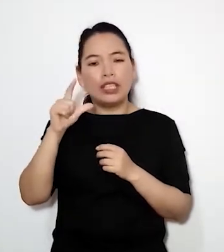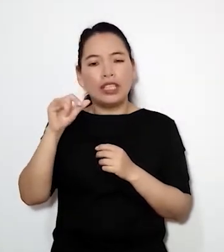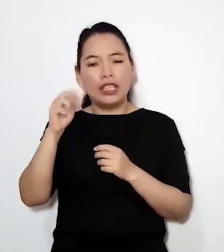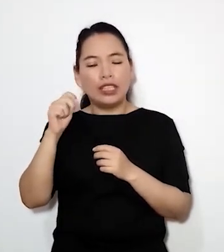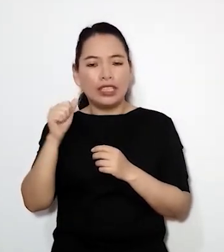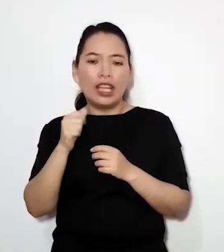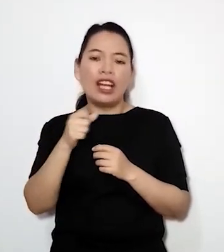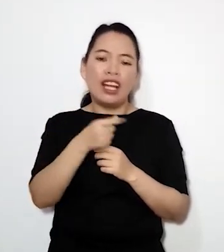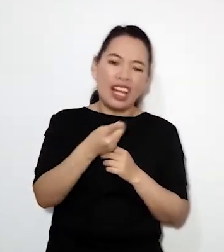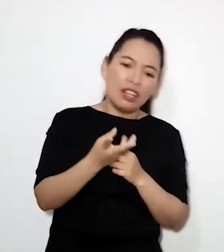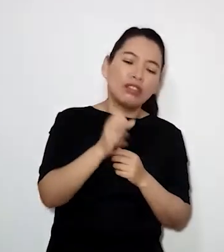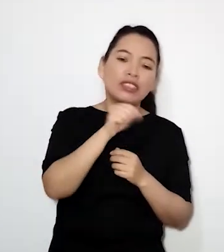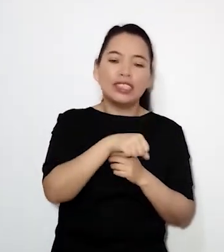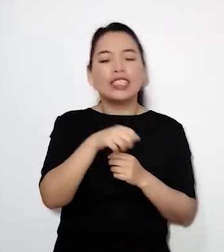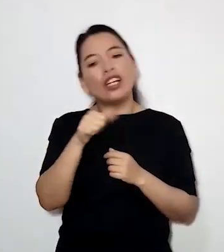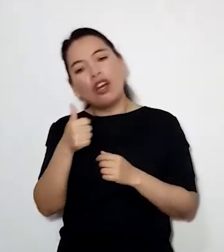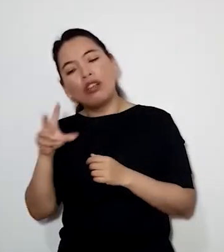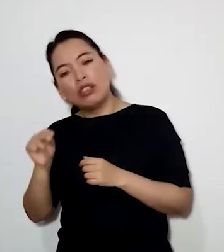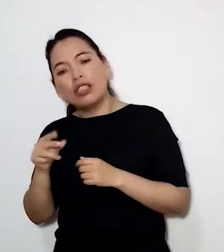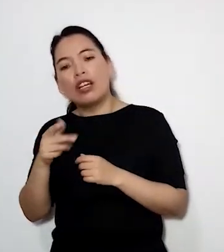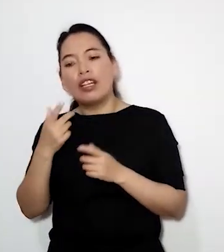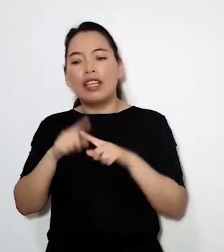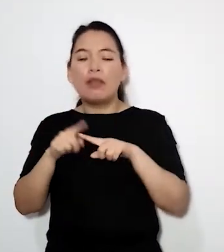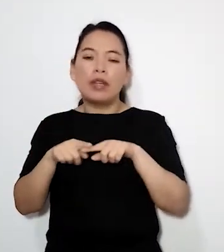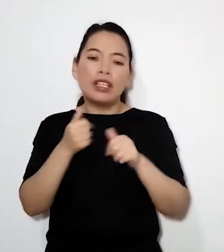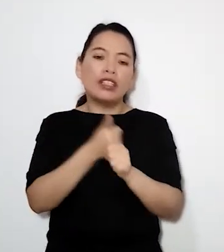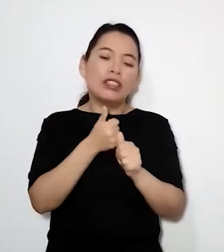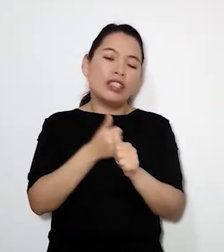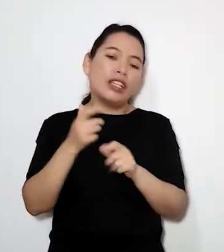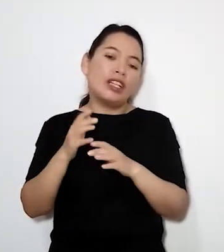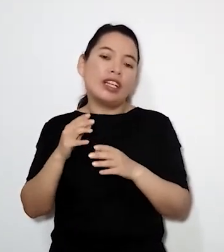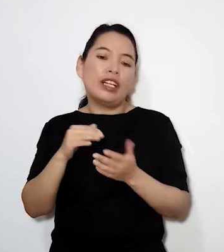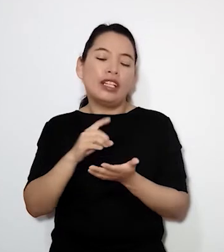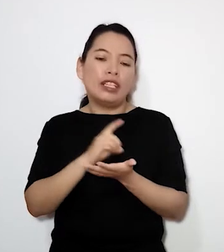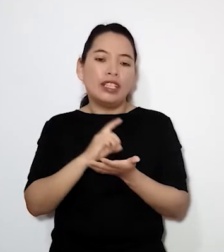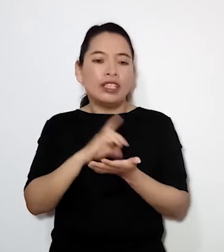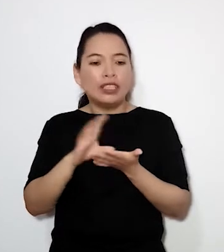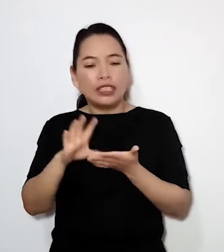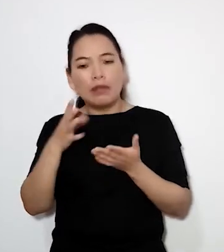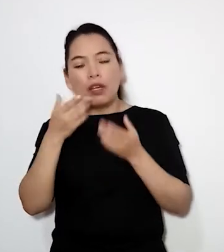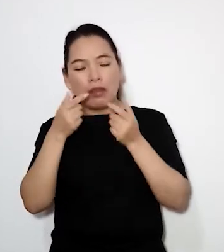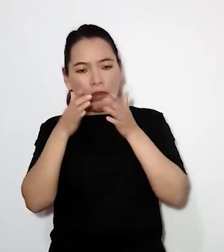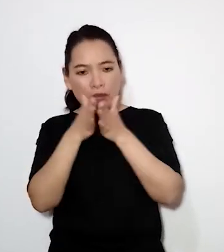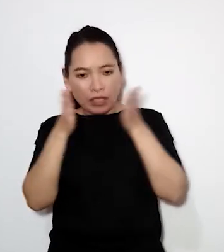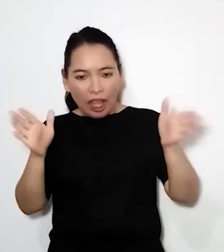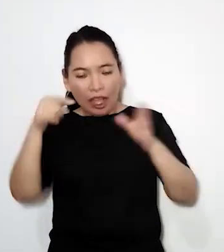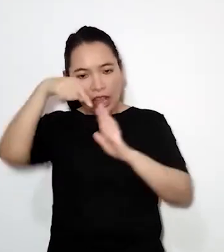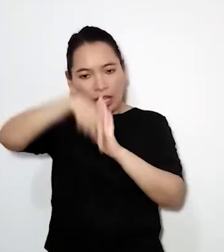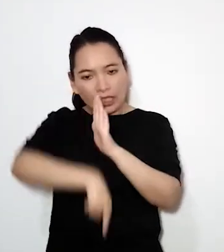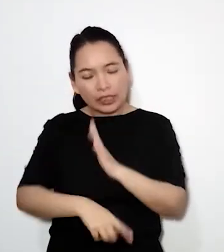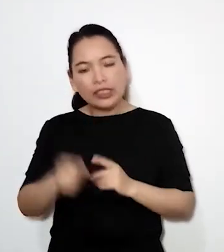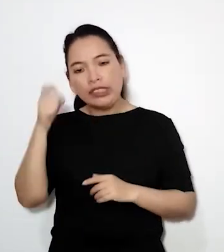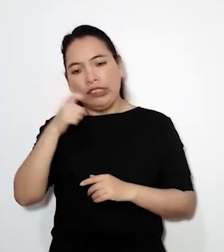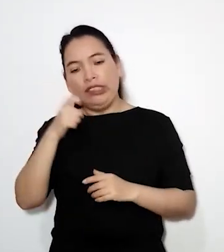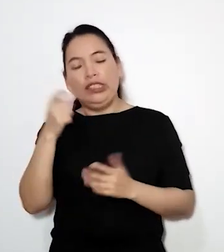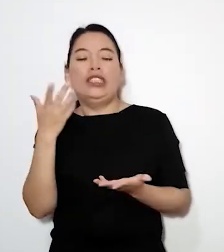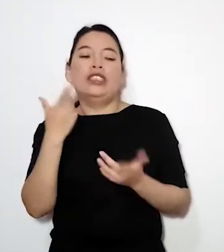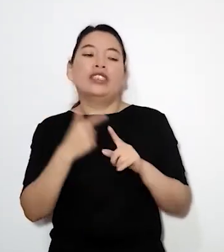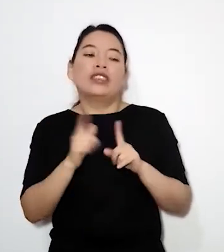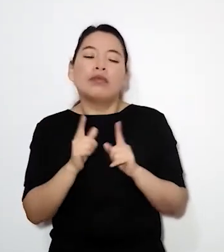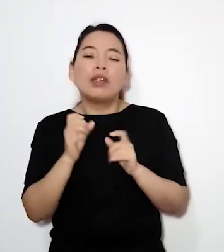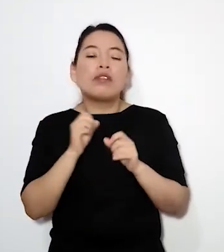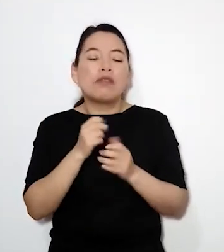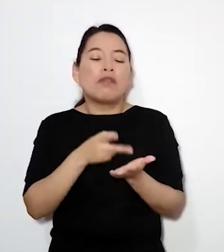discapacidades más complejas, y entonces en ese caso sí se necesita un abordaje más especializado. Entonces, es cierto que las argumentaciones de las sentencias